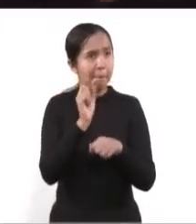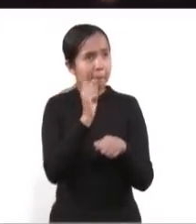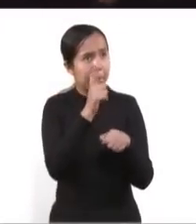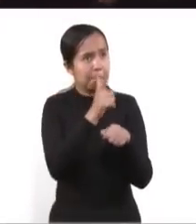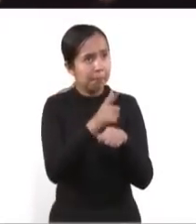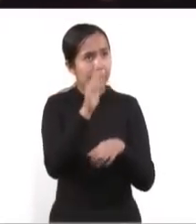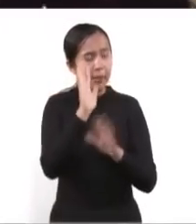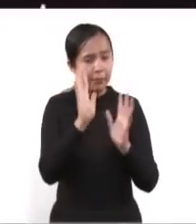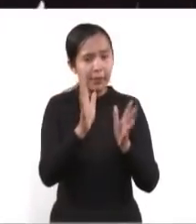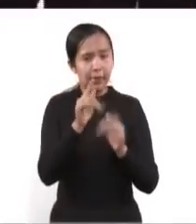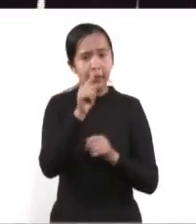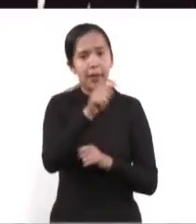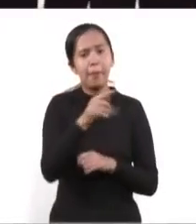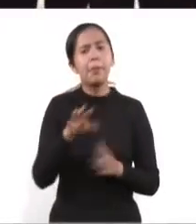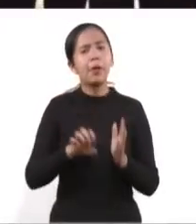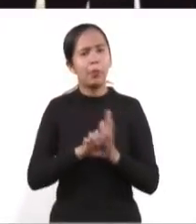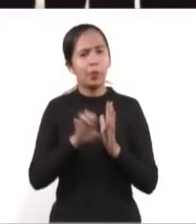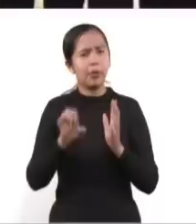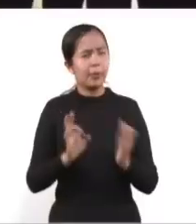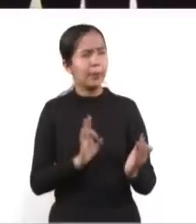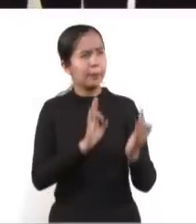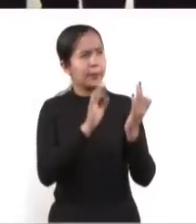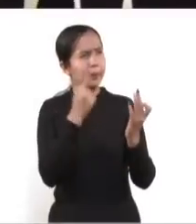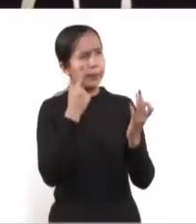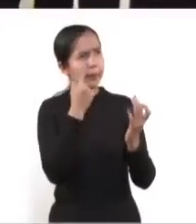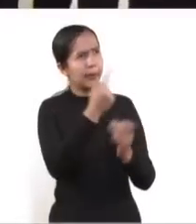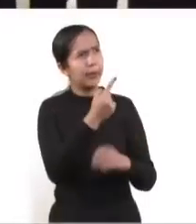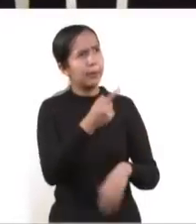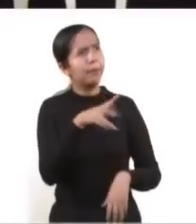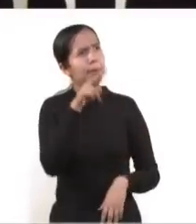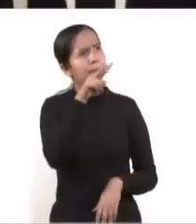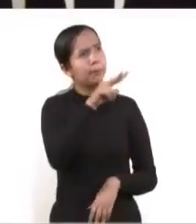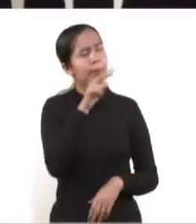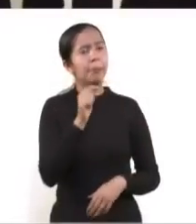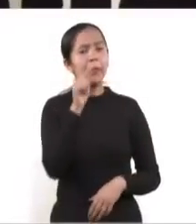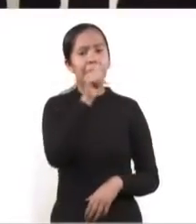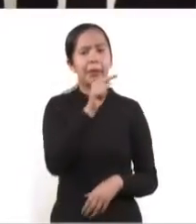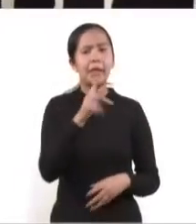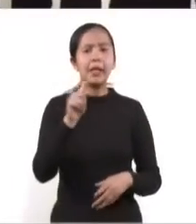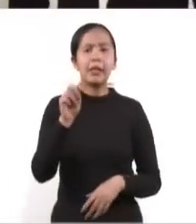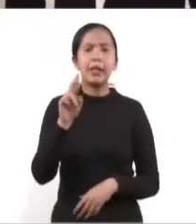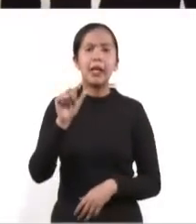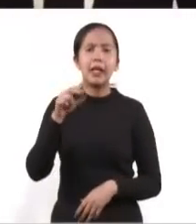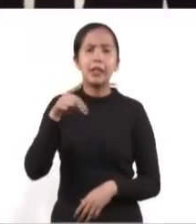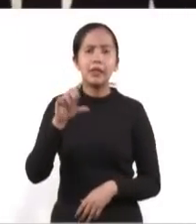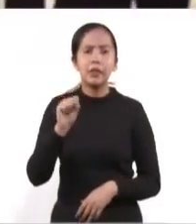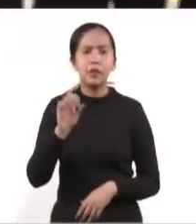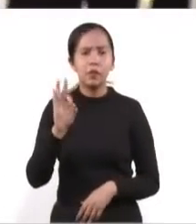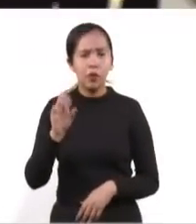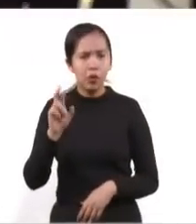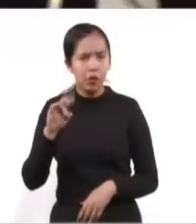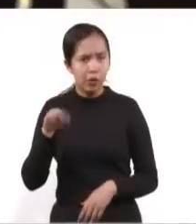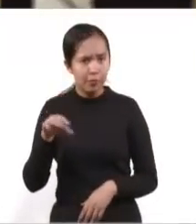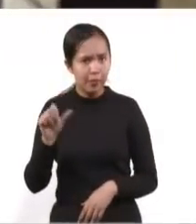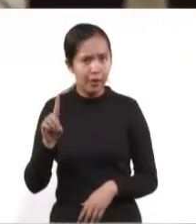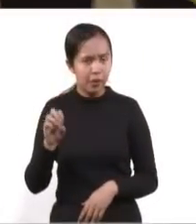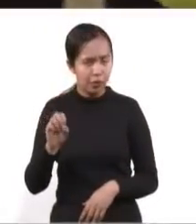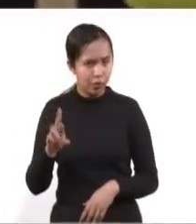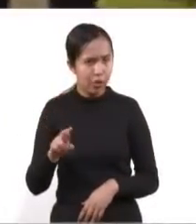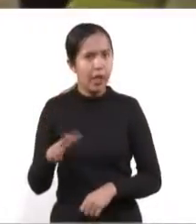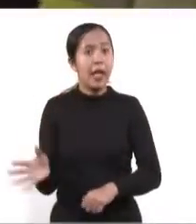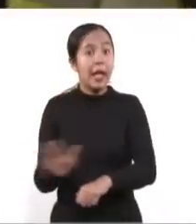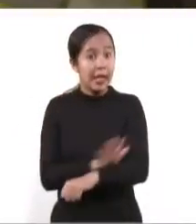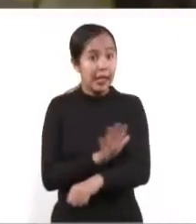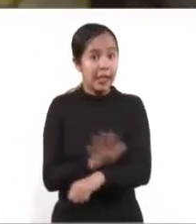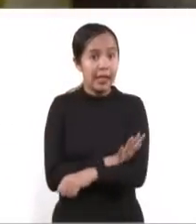estamos viendo al frente de usted son de rectificadoras, los transformadores que convierten la energía de alterna a directa, que